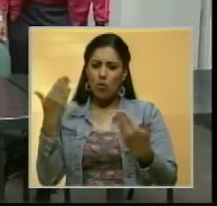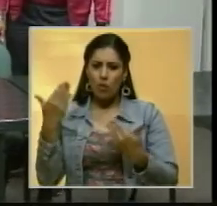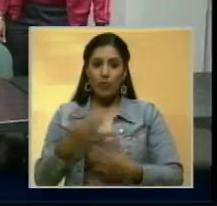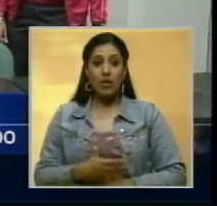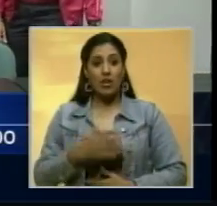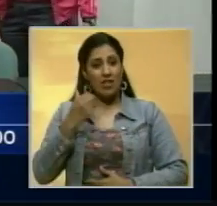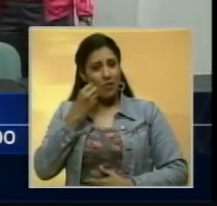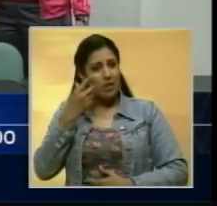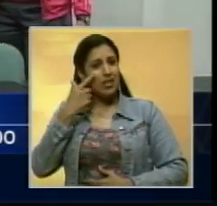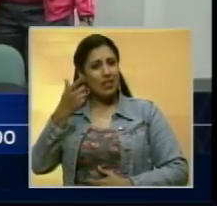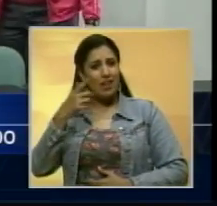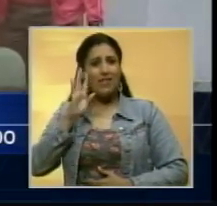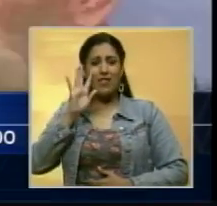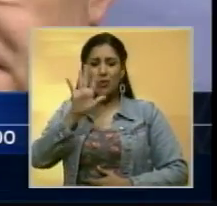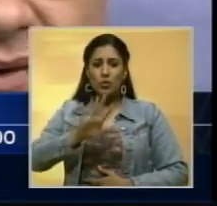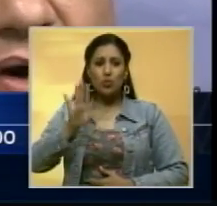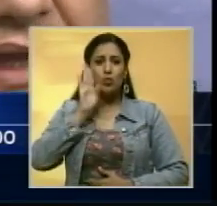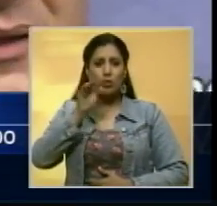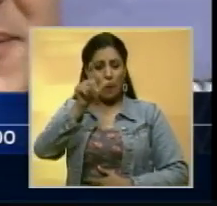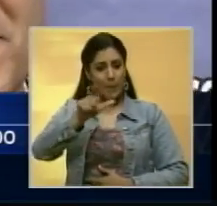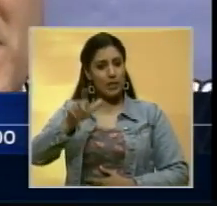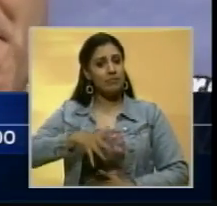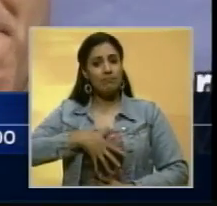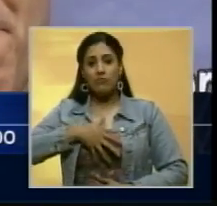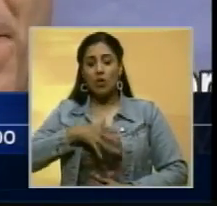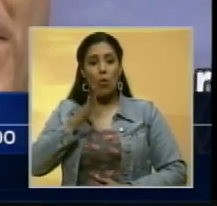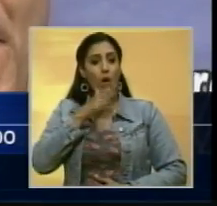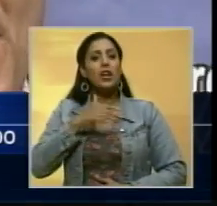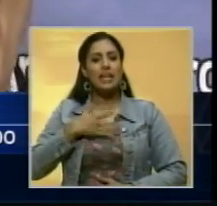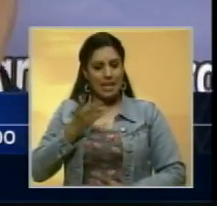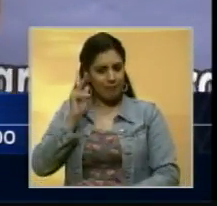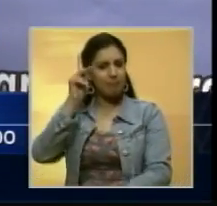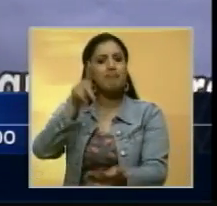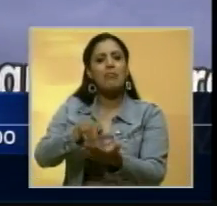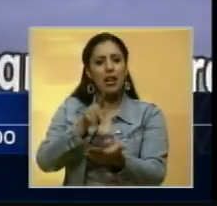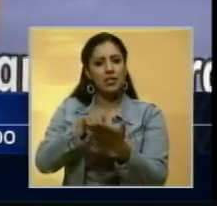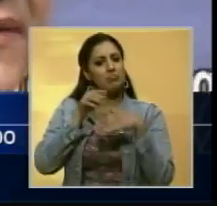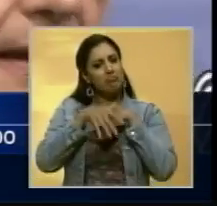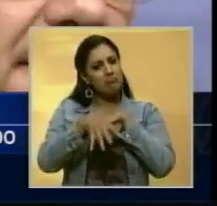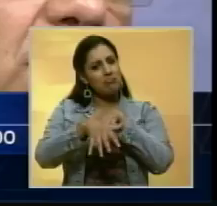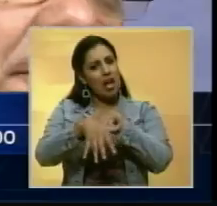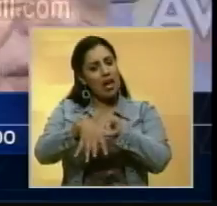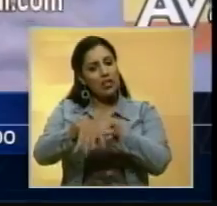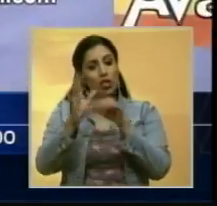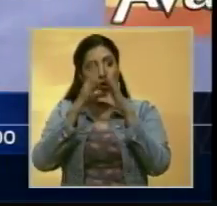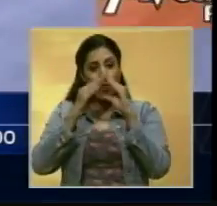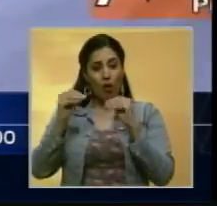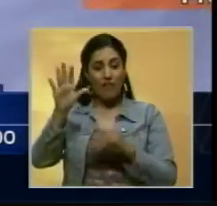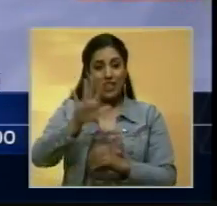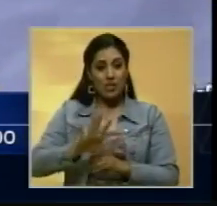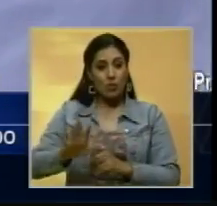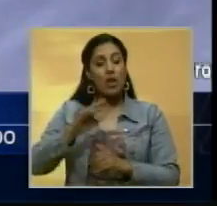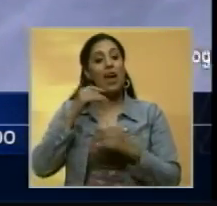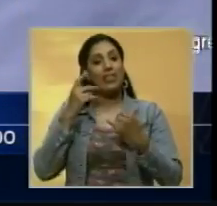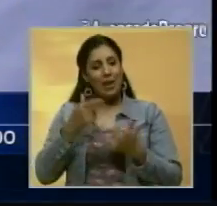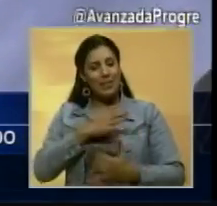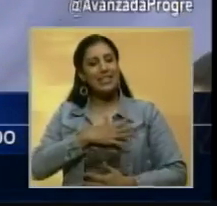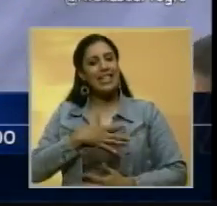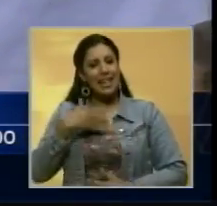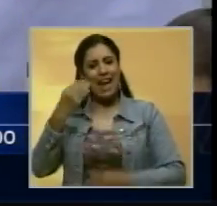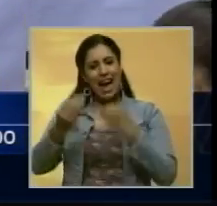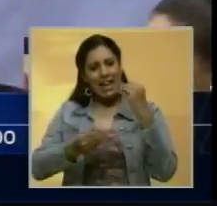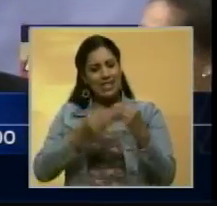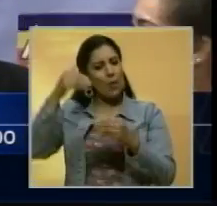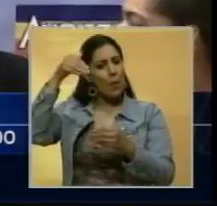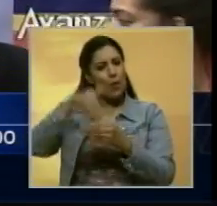José Molina dijo que hay una determinación de la gente de no solo participar en esa movilización en todo el país, sino el deseo de que se realice